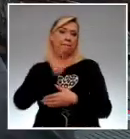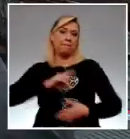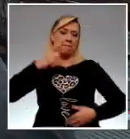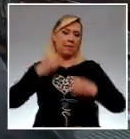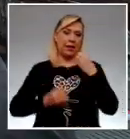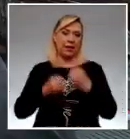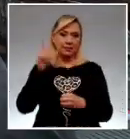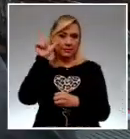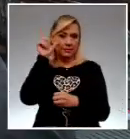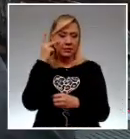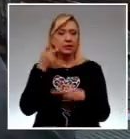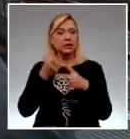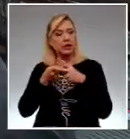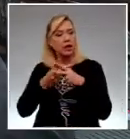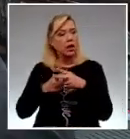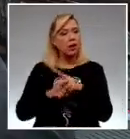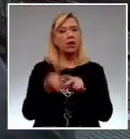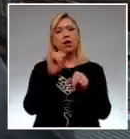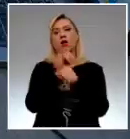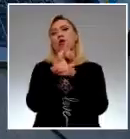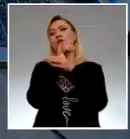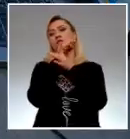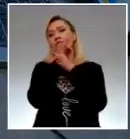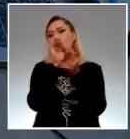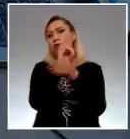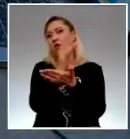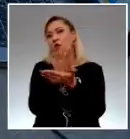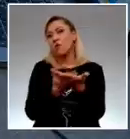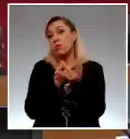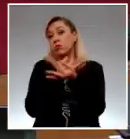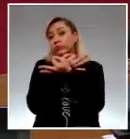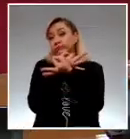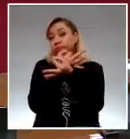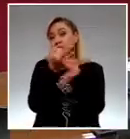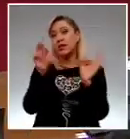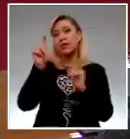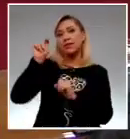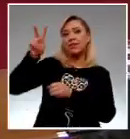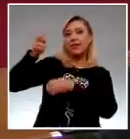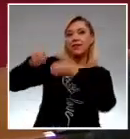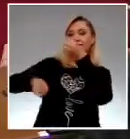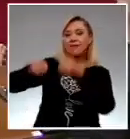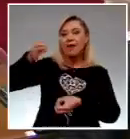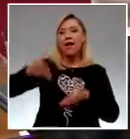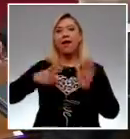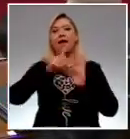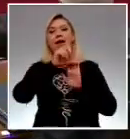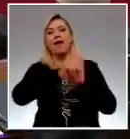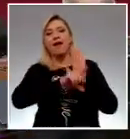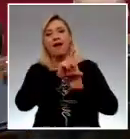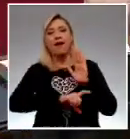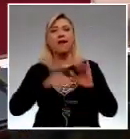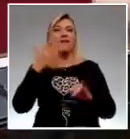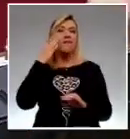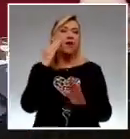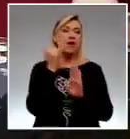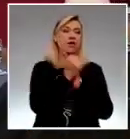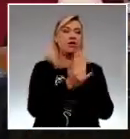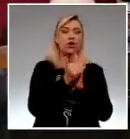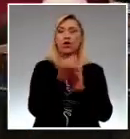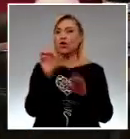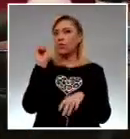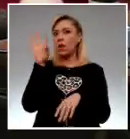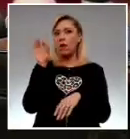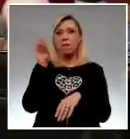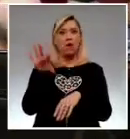transmitido en vivo a través de la señal de Justicia TV y redes sociales durante 59 minutos destacó las sentencias emitidas